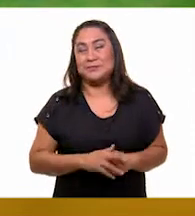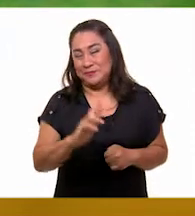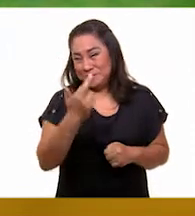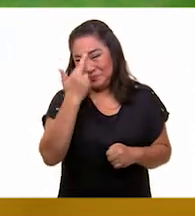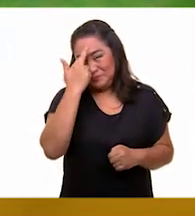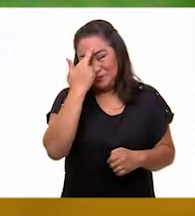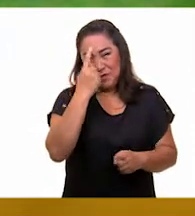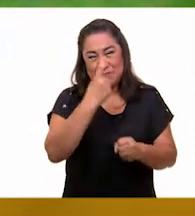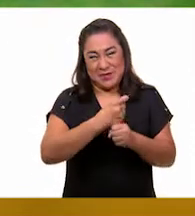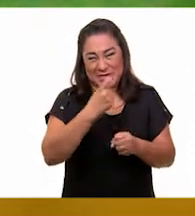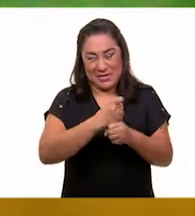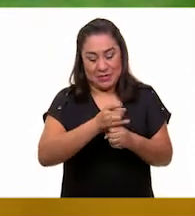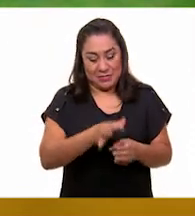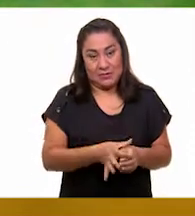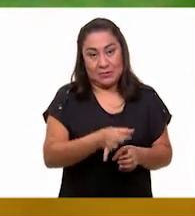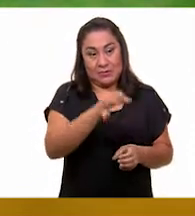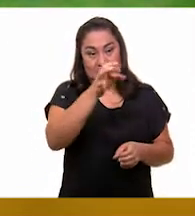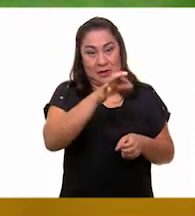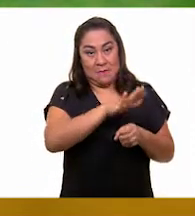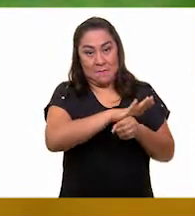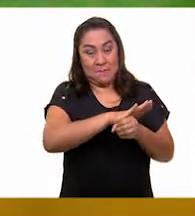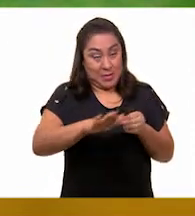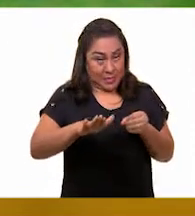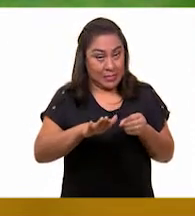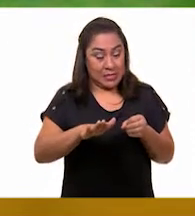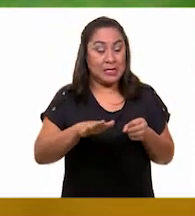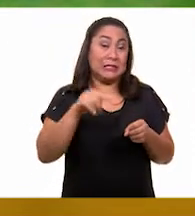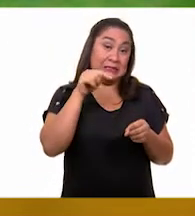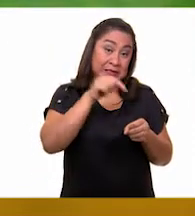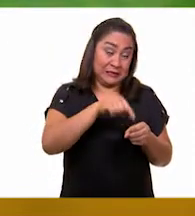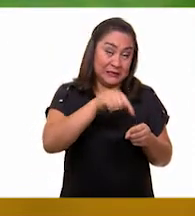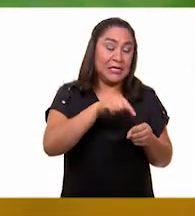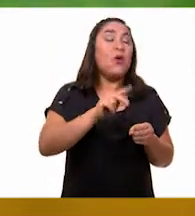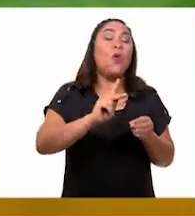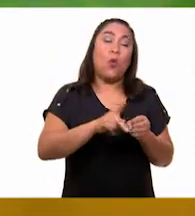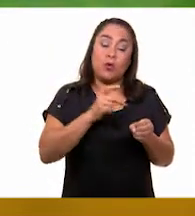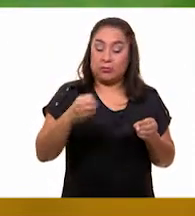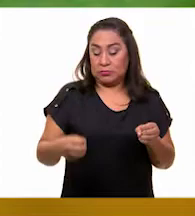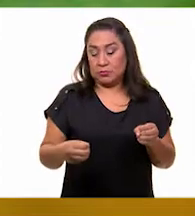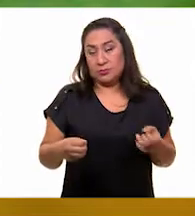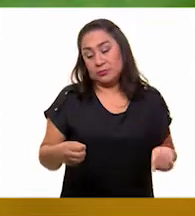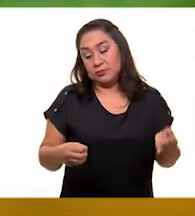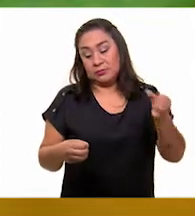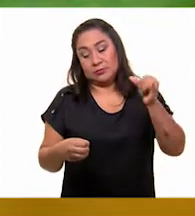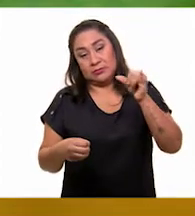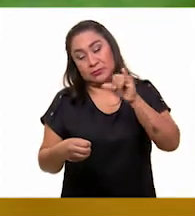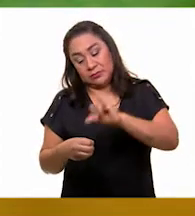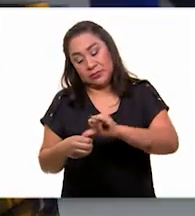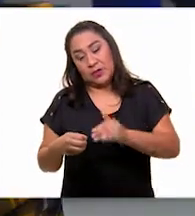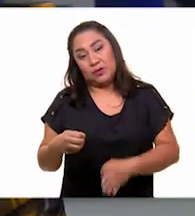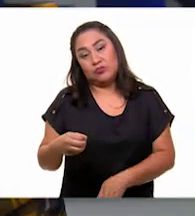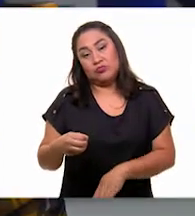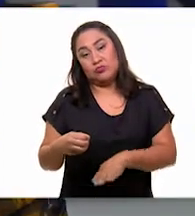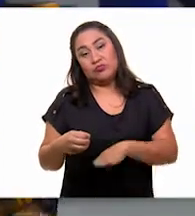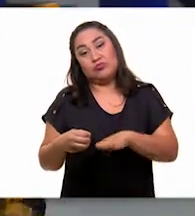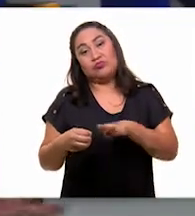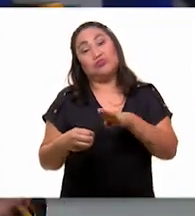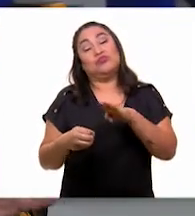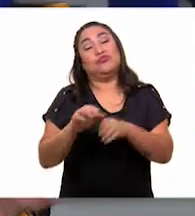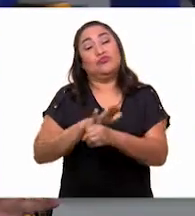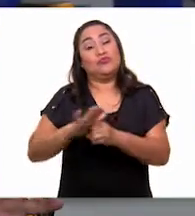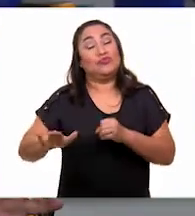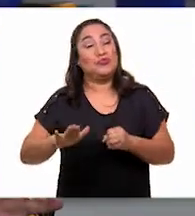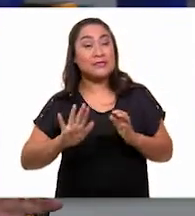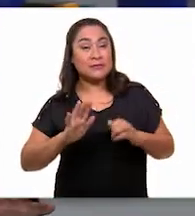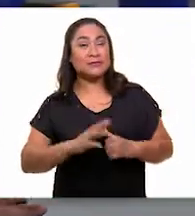llenado primero, estaba llena. Sí, así es. Por lo tanto, debe de llenarse esta otra botella. Yo creo que se